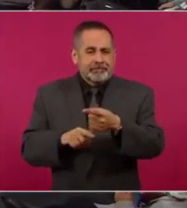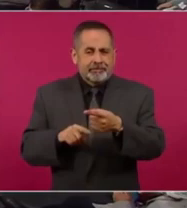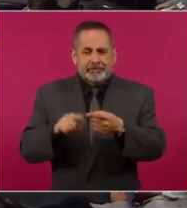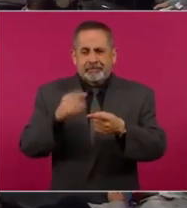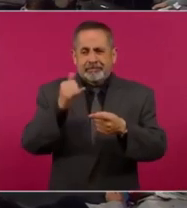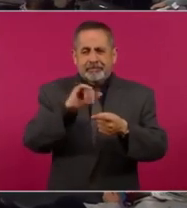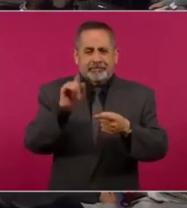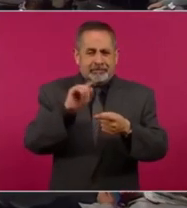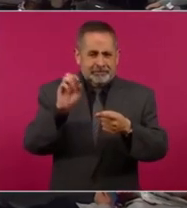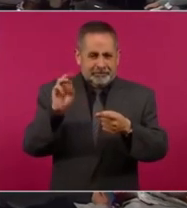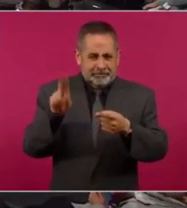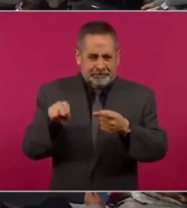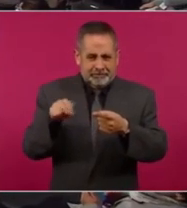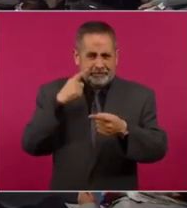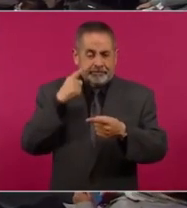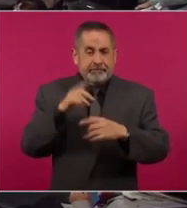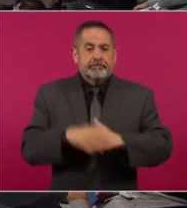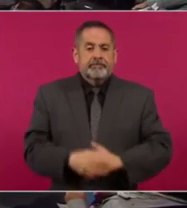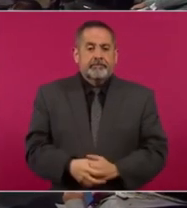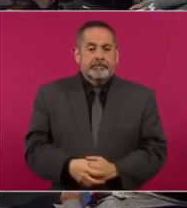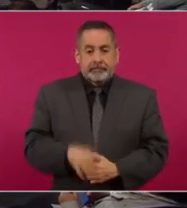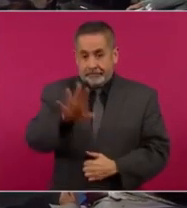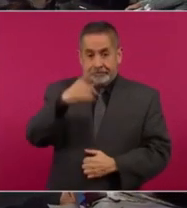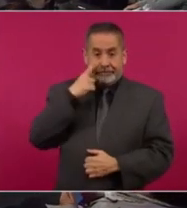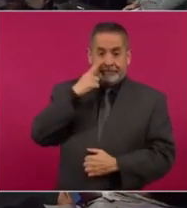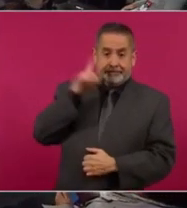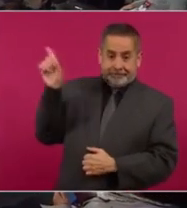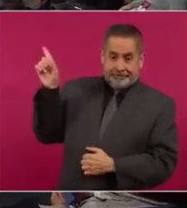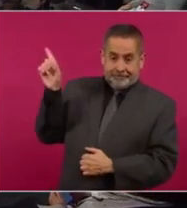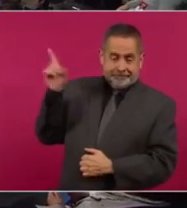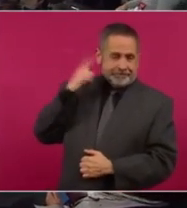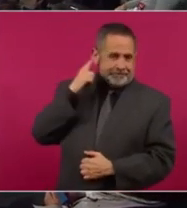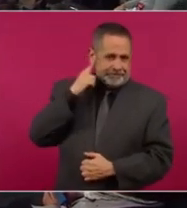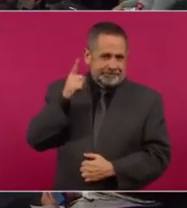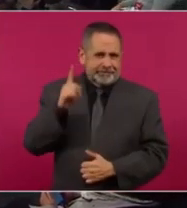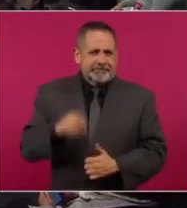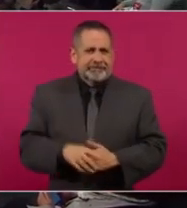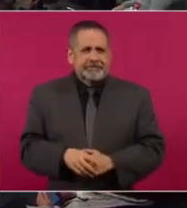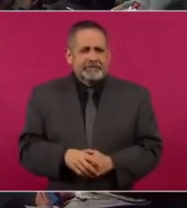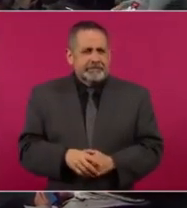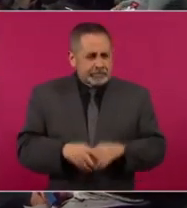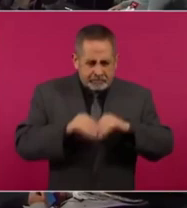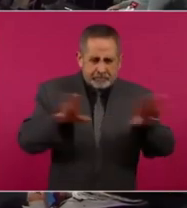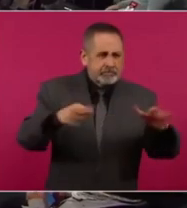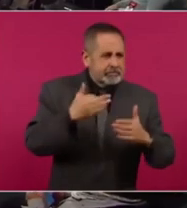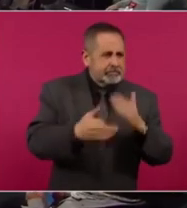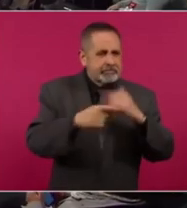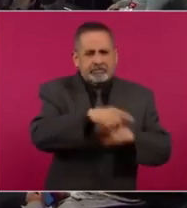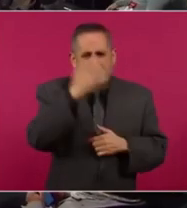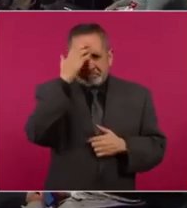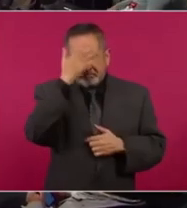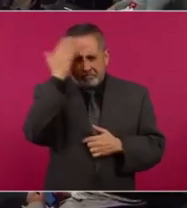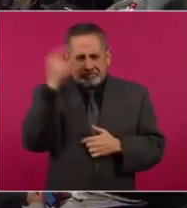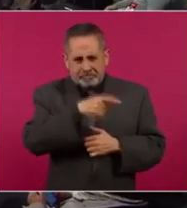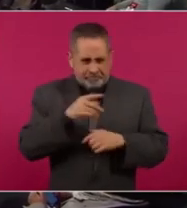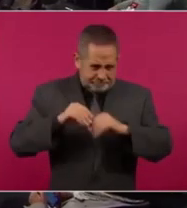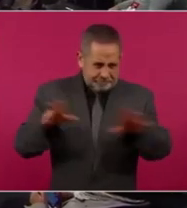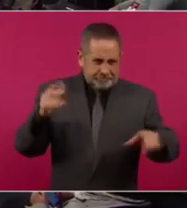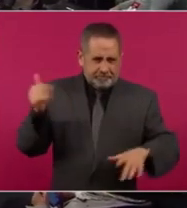Yasmín, a ver, vamos a escuchar, porque esto no se conoce.